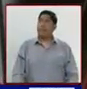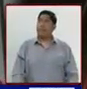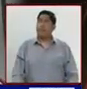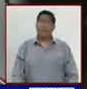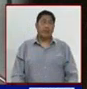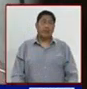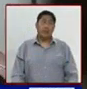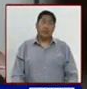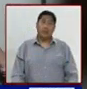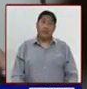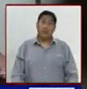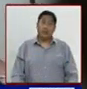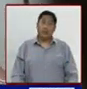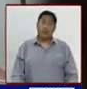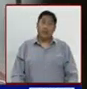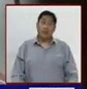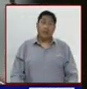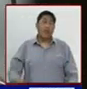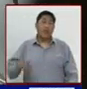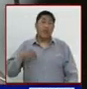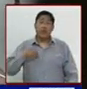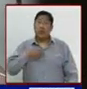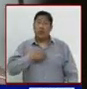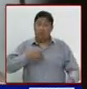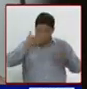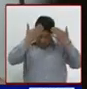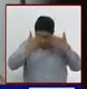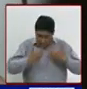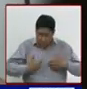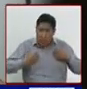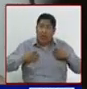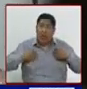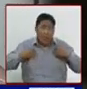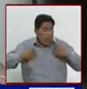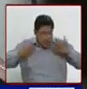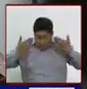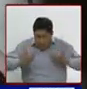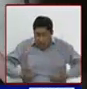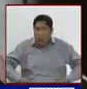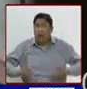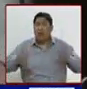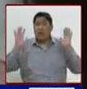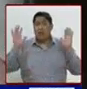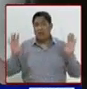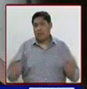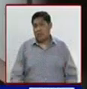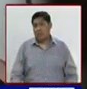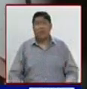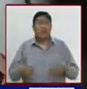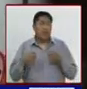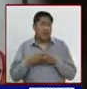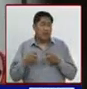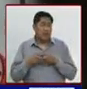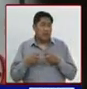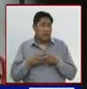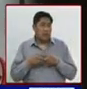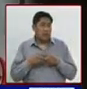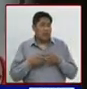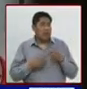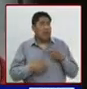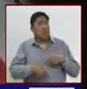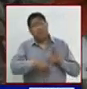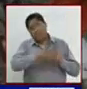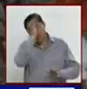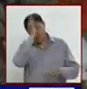Hemos quedado paraditos. Había habido cortocircuito hasta que vayamos al